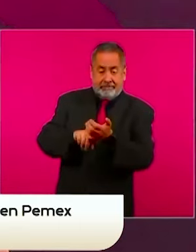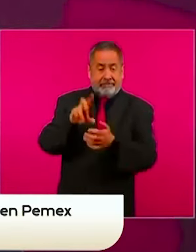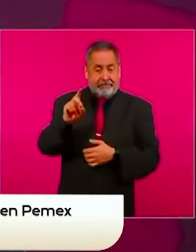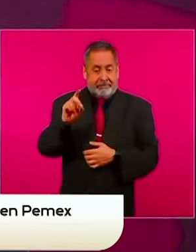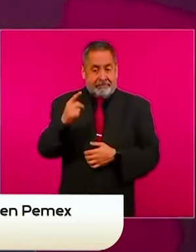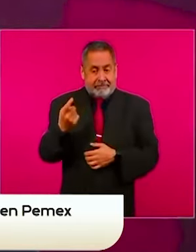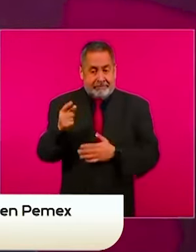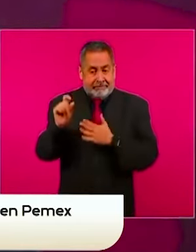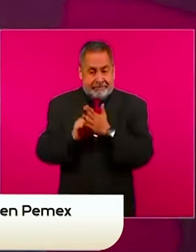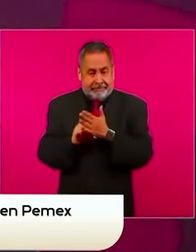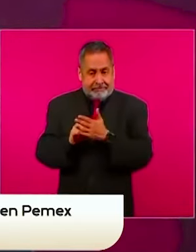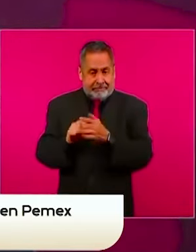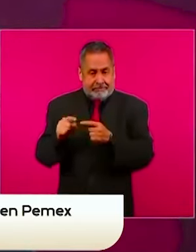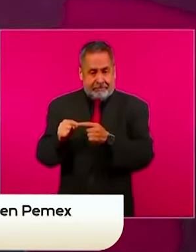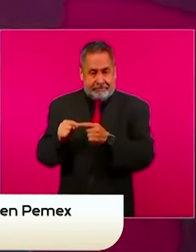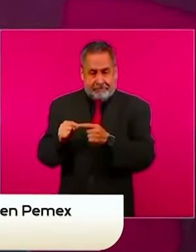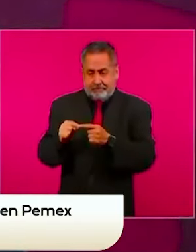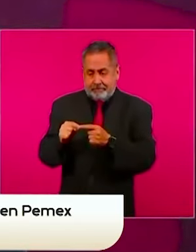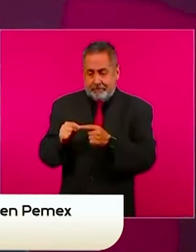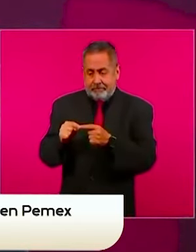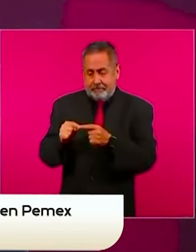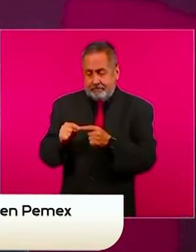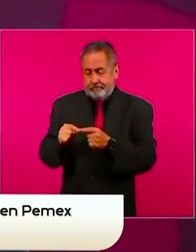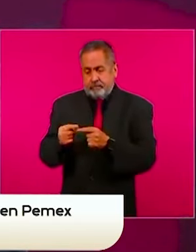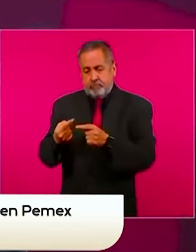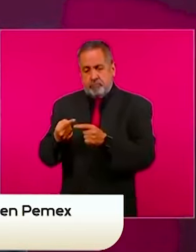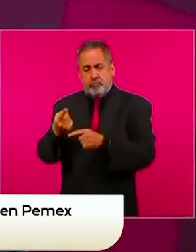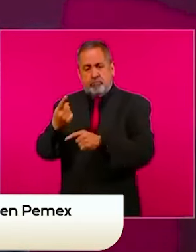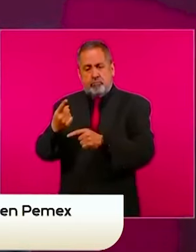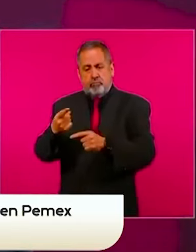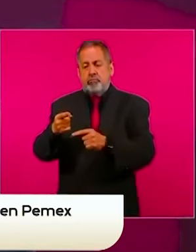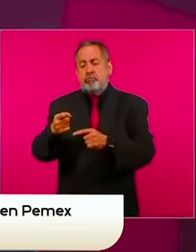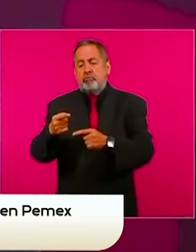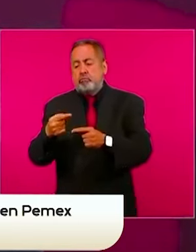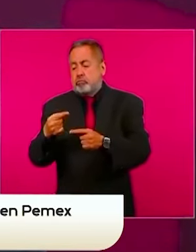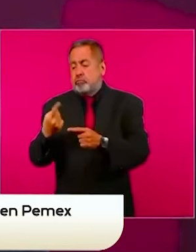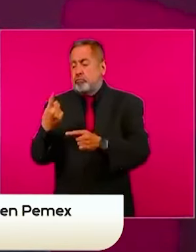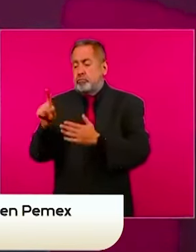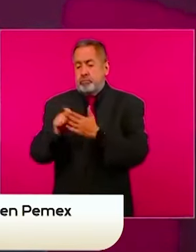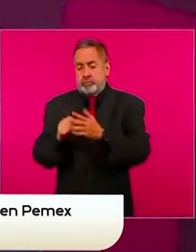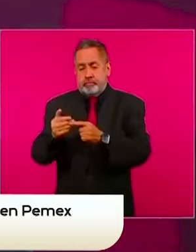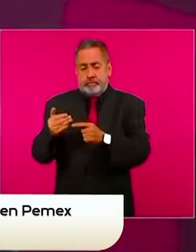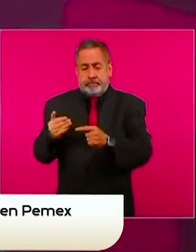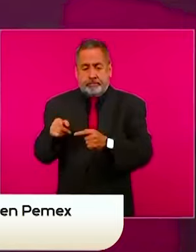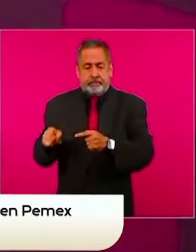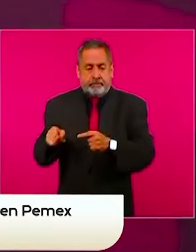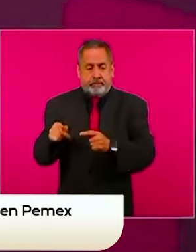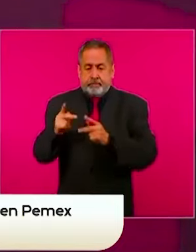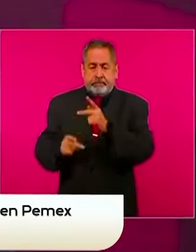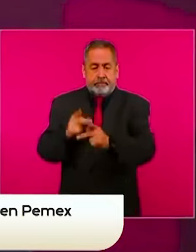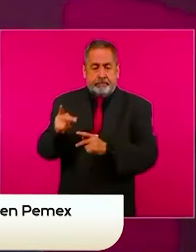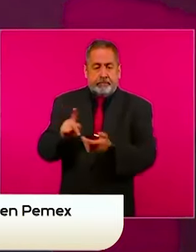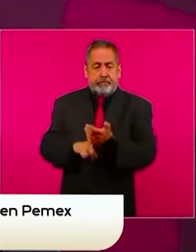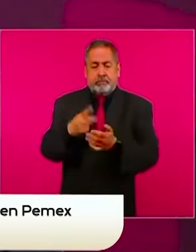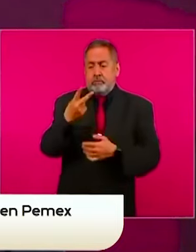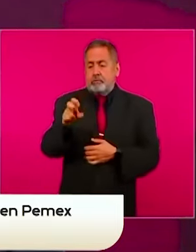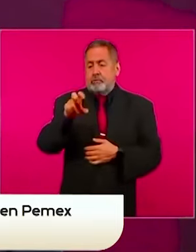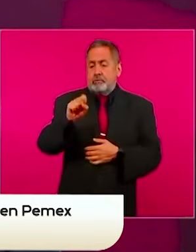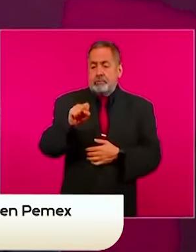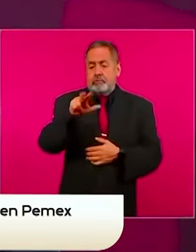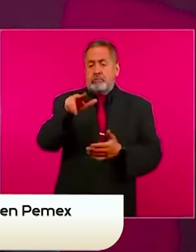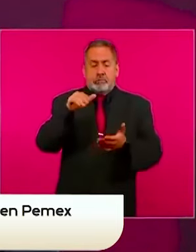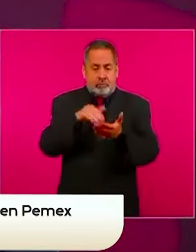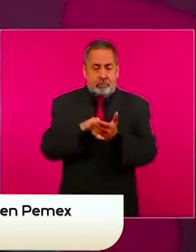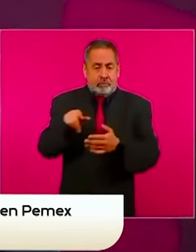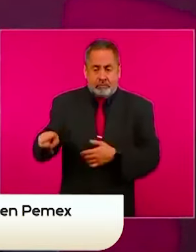un mes antes de haber llegado, un crédito por 268 mil pesos para